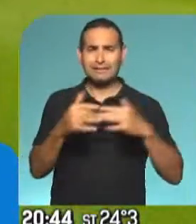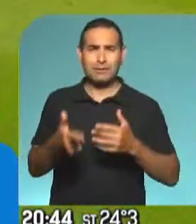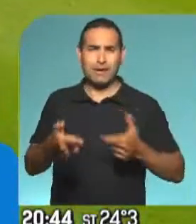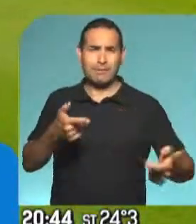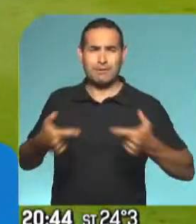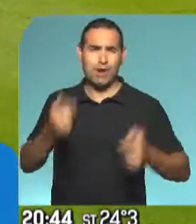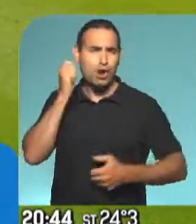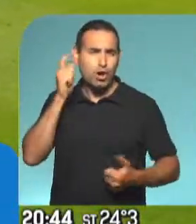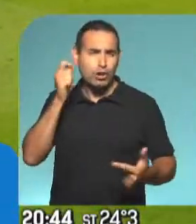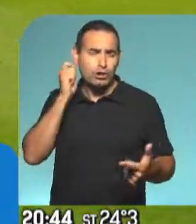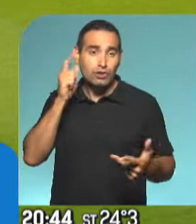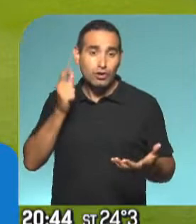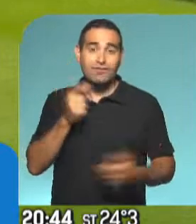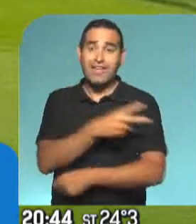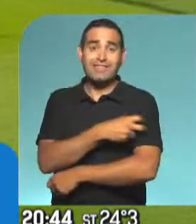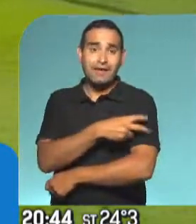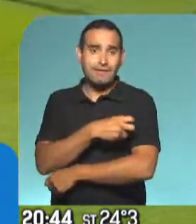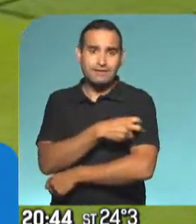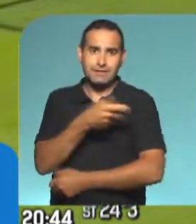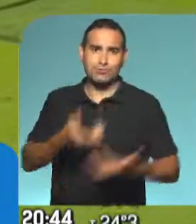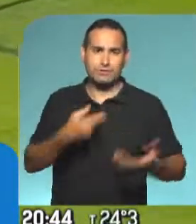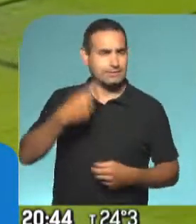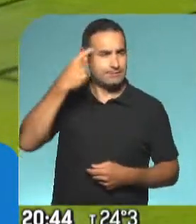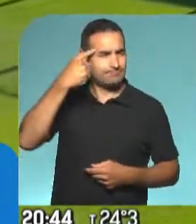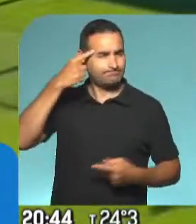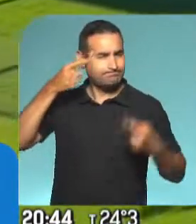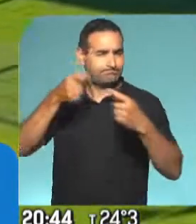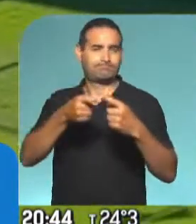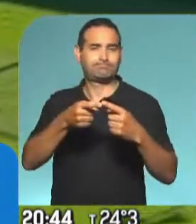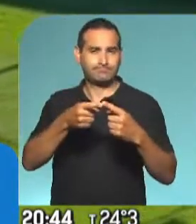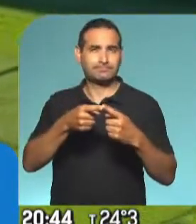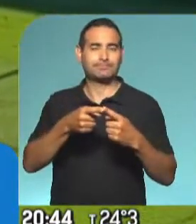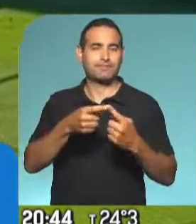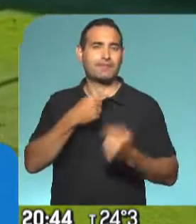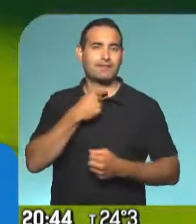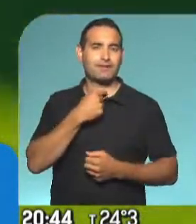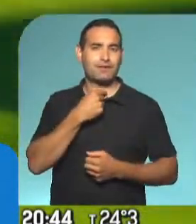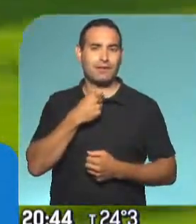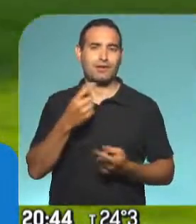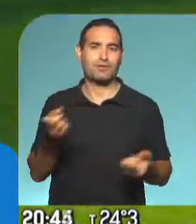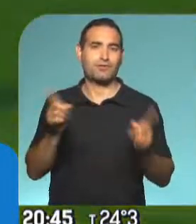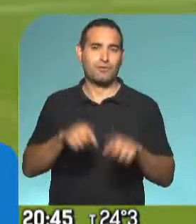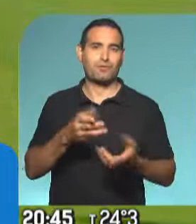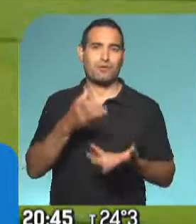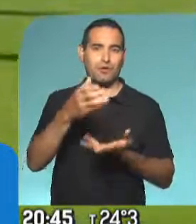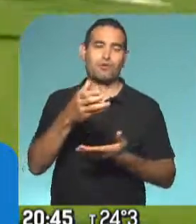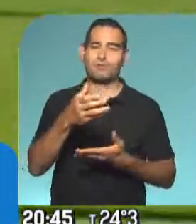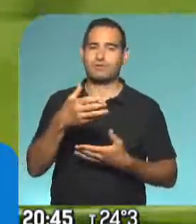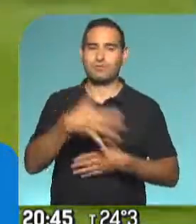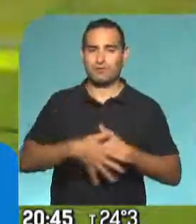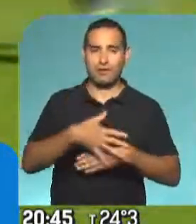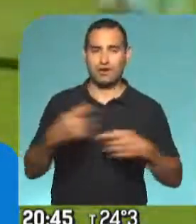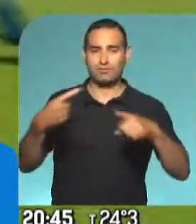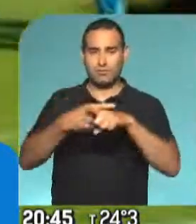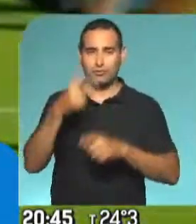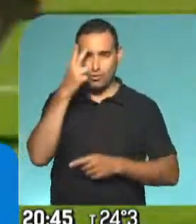goles. Un defensa que está pensando en otra cosa, ¿no? En la vuelta de la Sudamericana frente a Coquimbo.